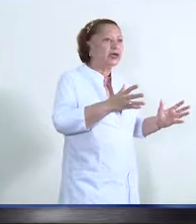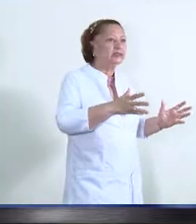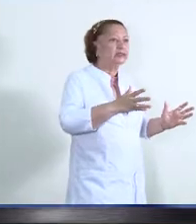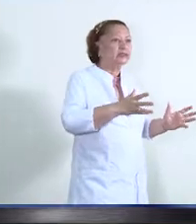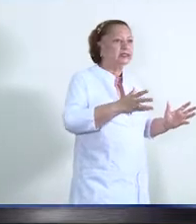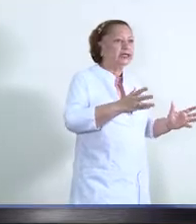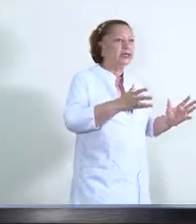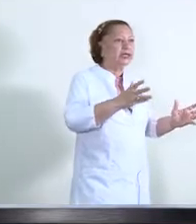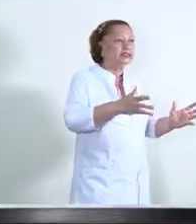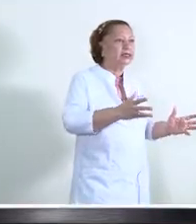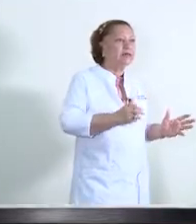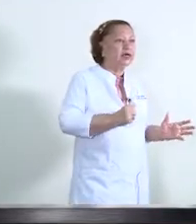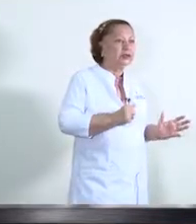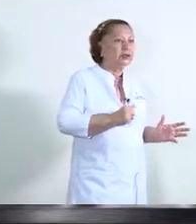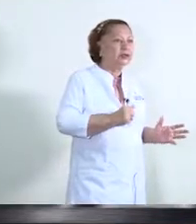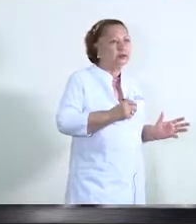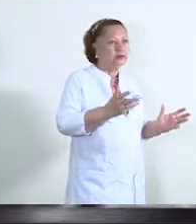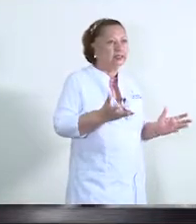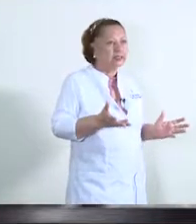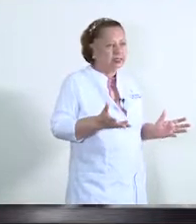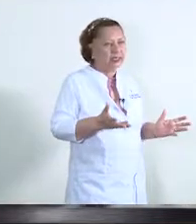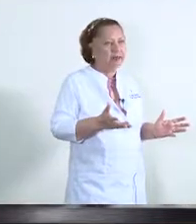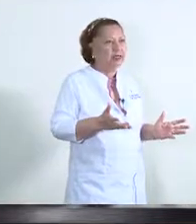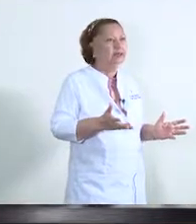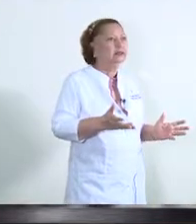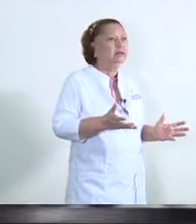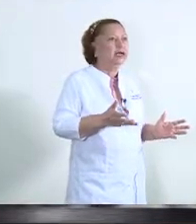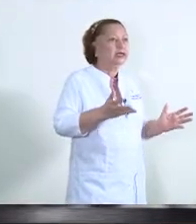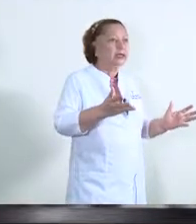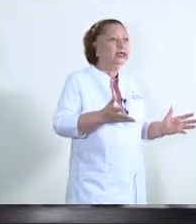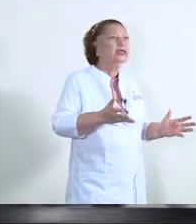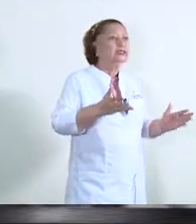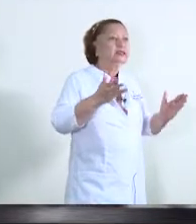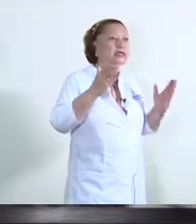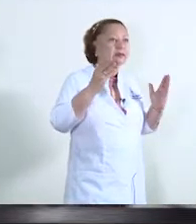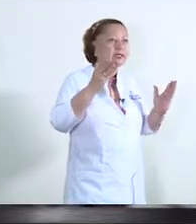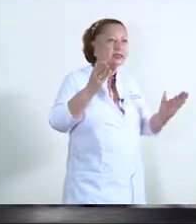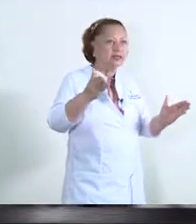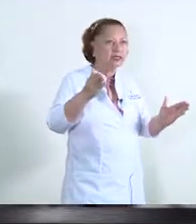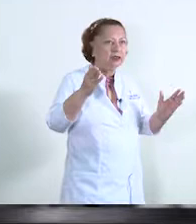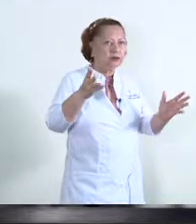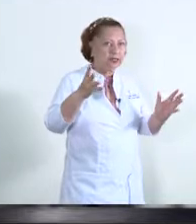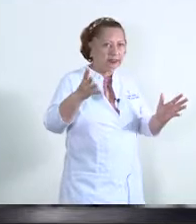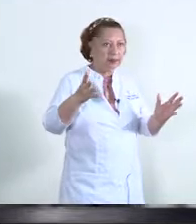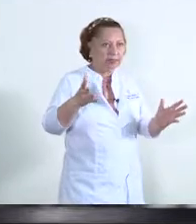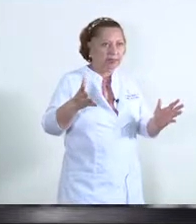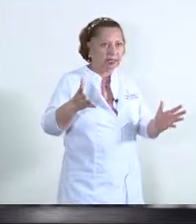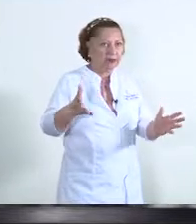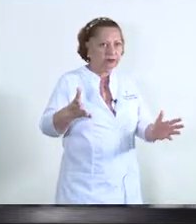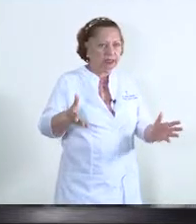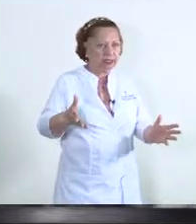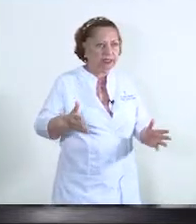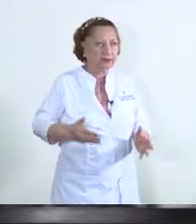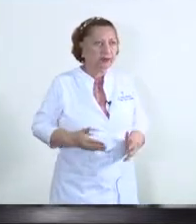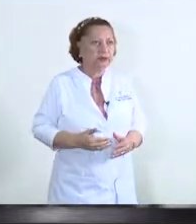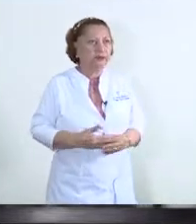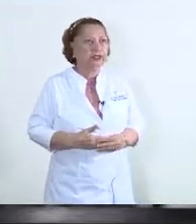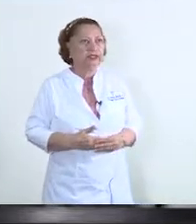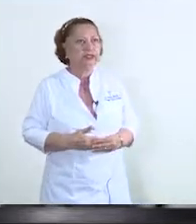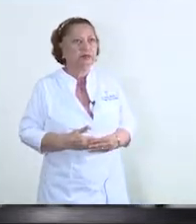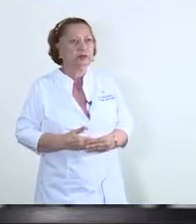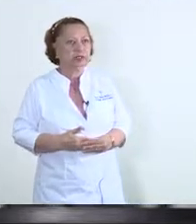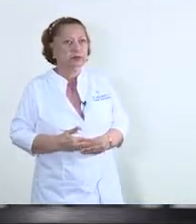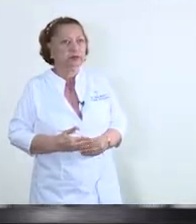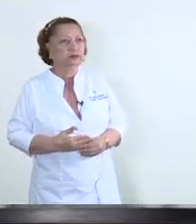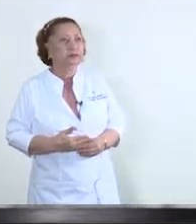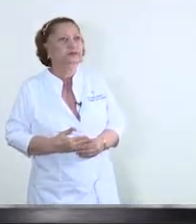hacer más, pero no hacen nada más que servirse de lo que está pasando la persona